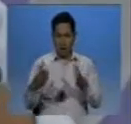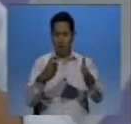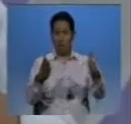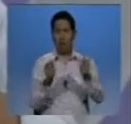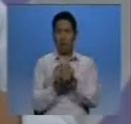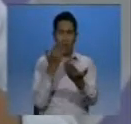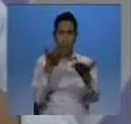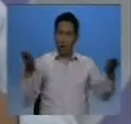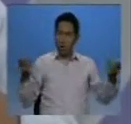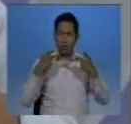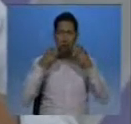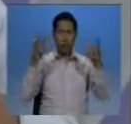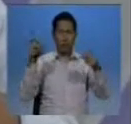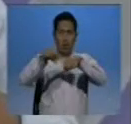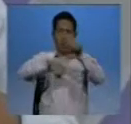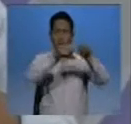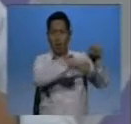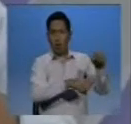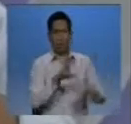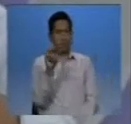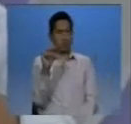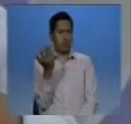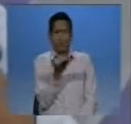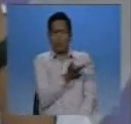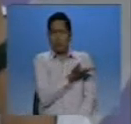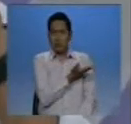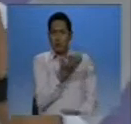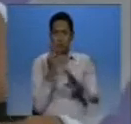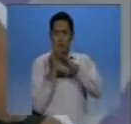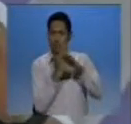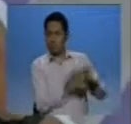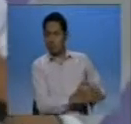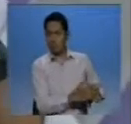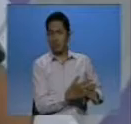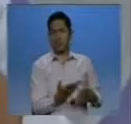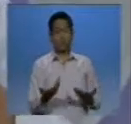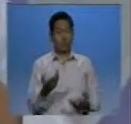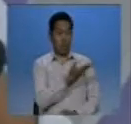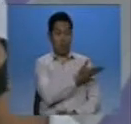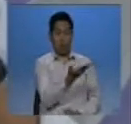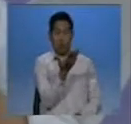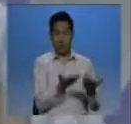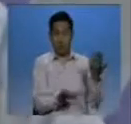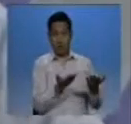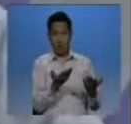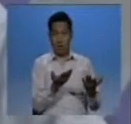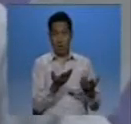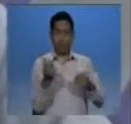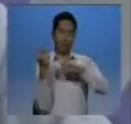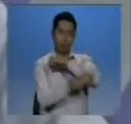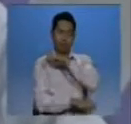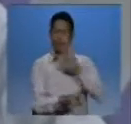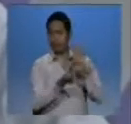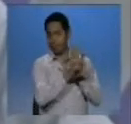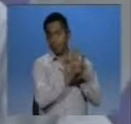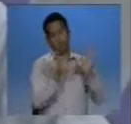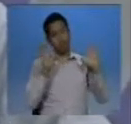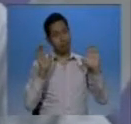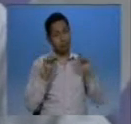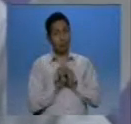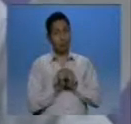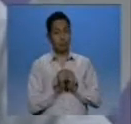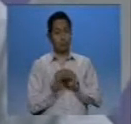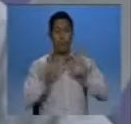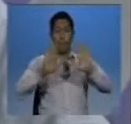por supuesto cualquier intento de dañar bienes privados, y se aplicará la ley, llore quien llore. Haga un paro ilegal, porque no es legal el